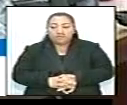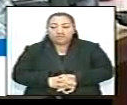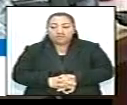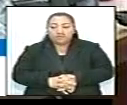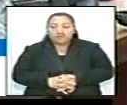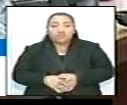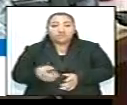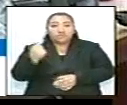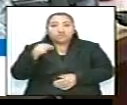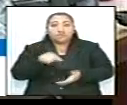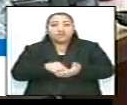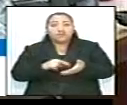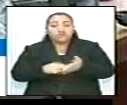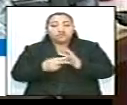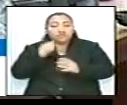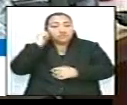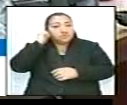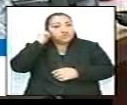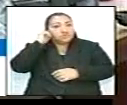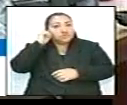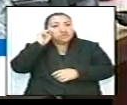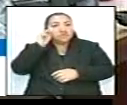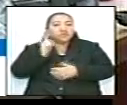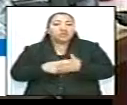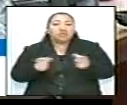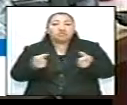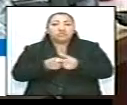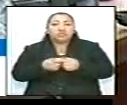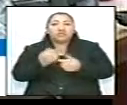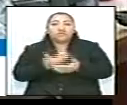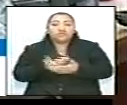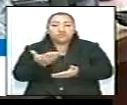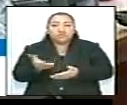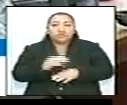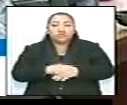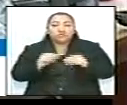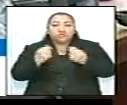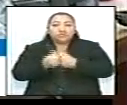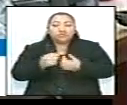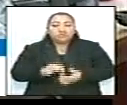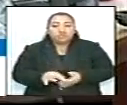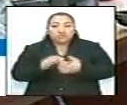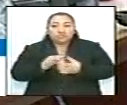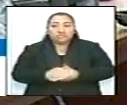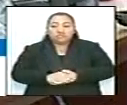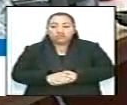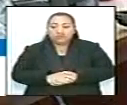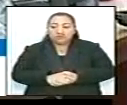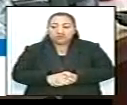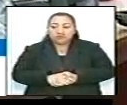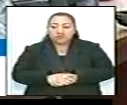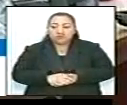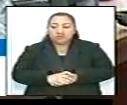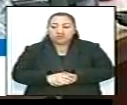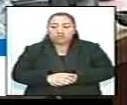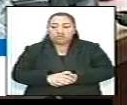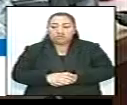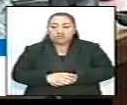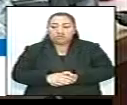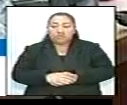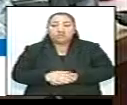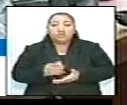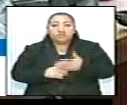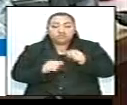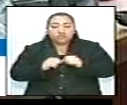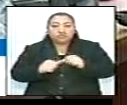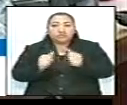este énfasis podría encubrir que la comisión vea propuestas sobre grupos específicos. Por lo que sugiero que se